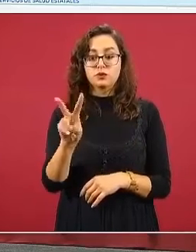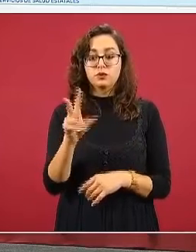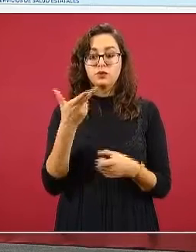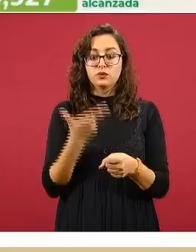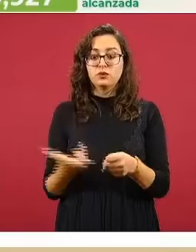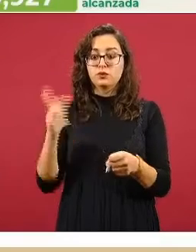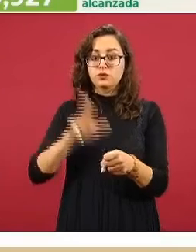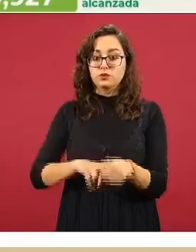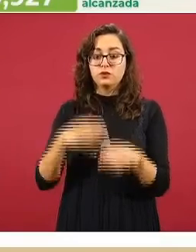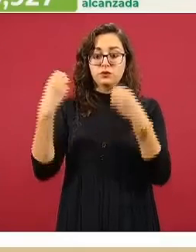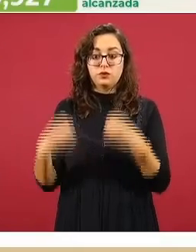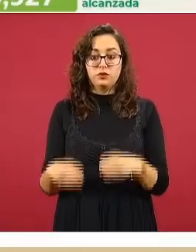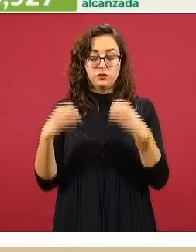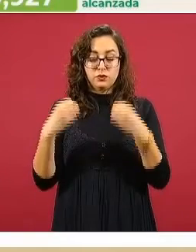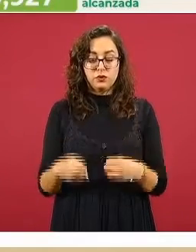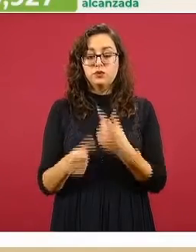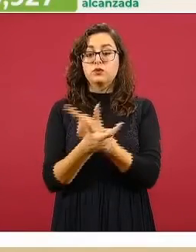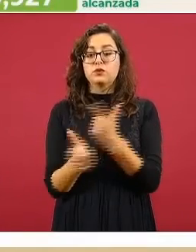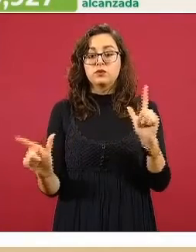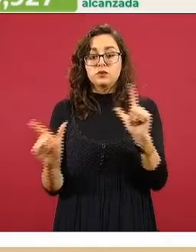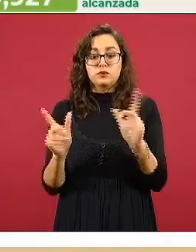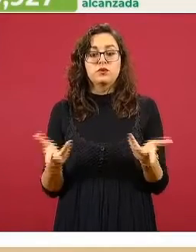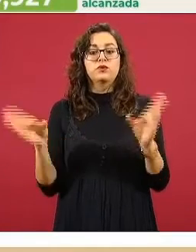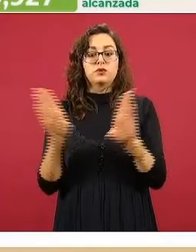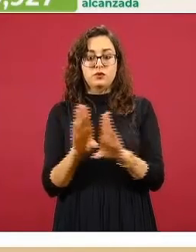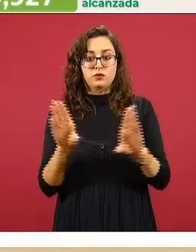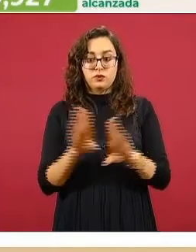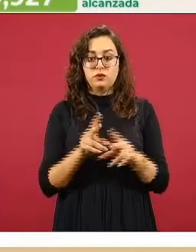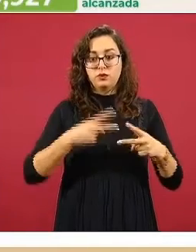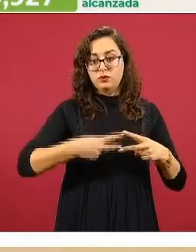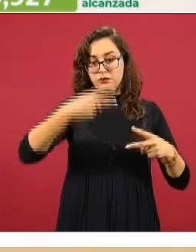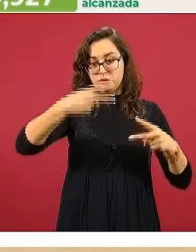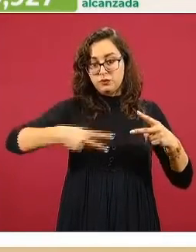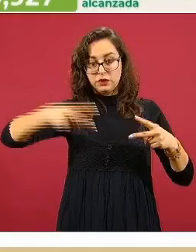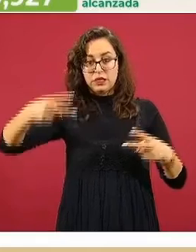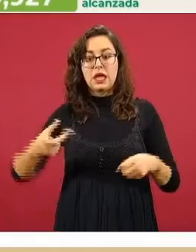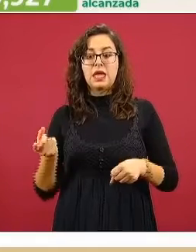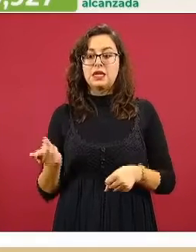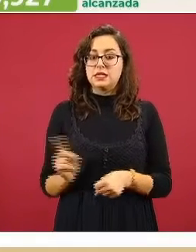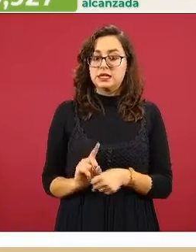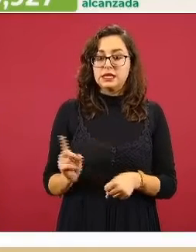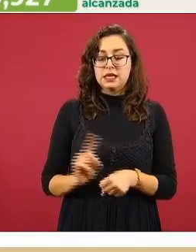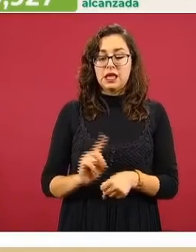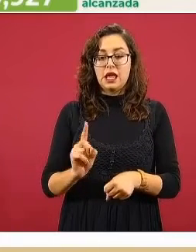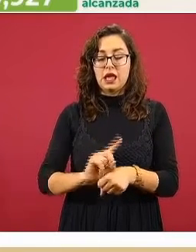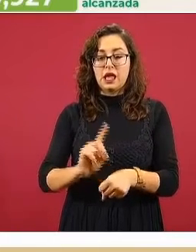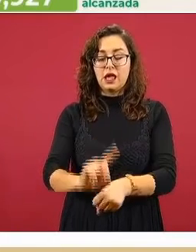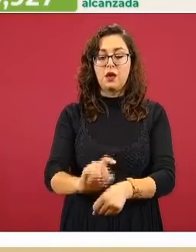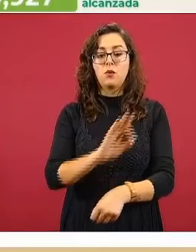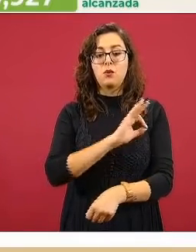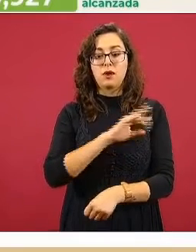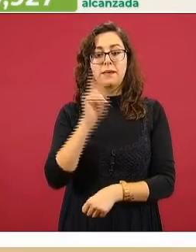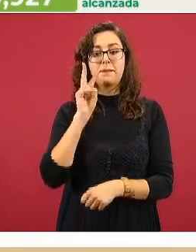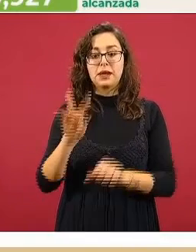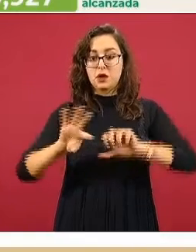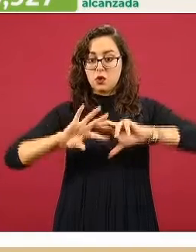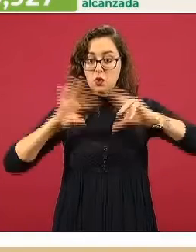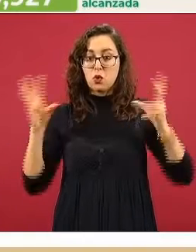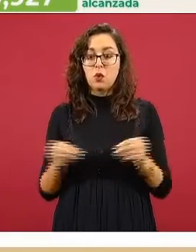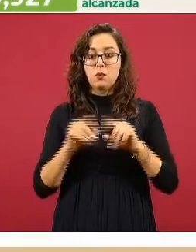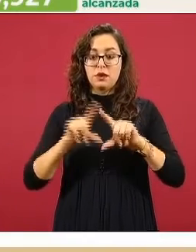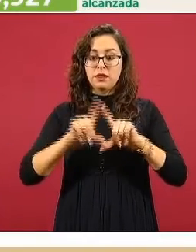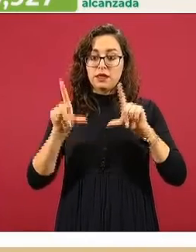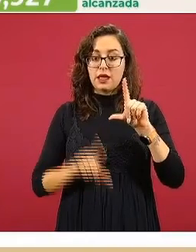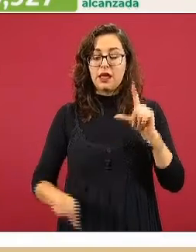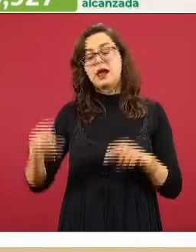disponibilidad hospitalaria en función de la tendencia diaria. Para efectos de los números nacionales, la ocupación de camas generales en